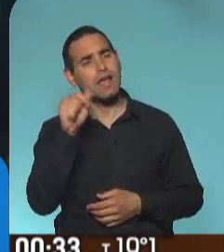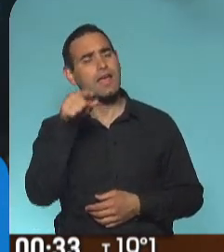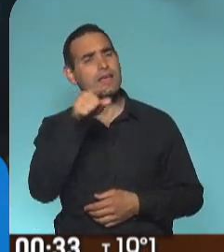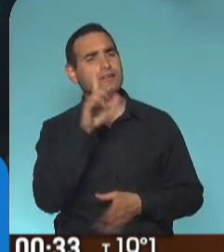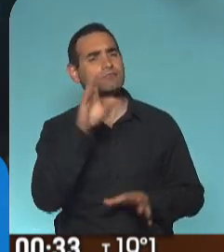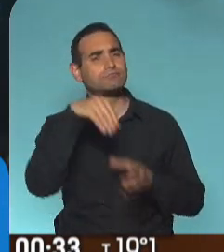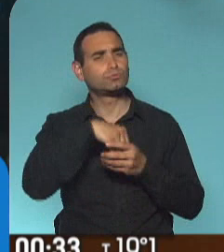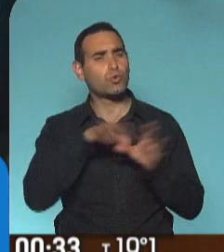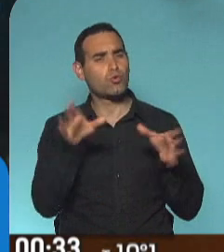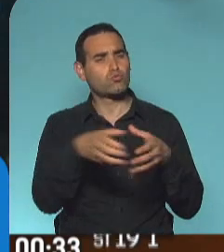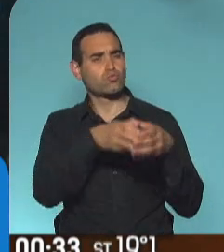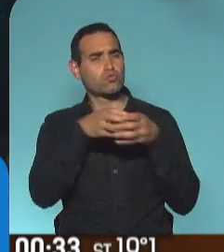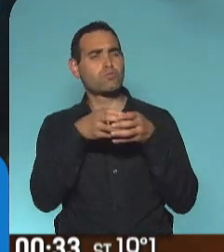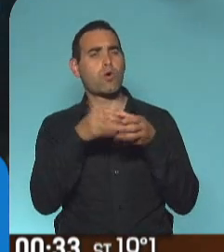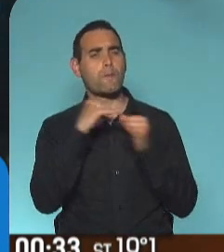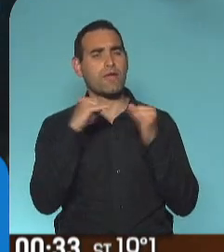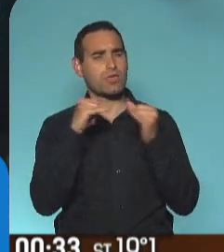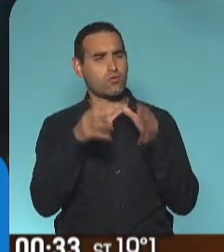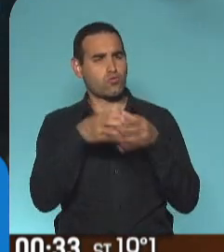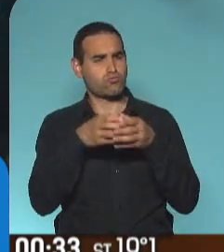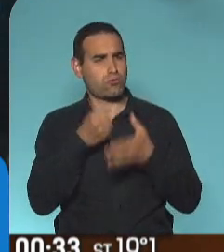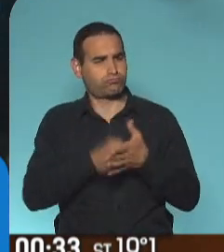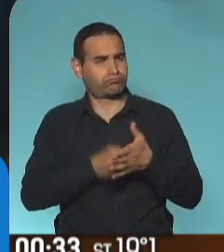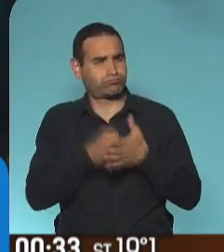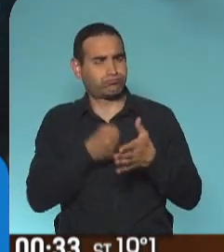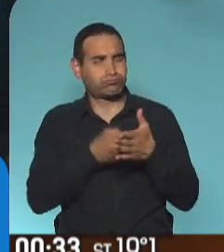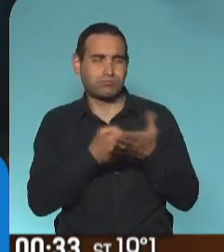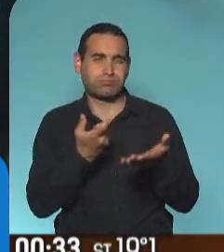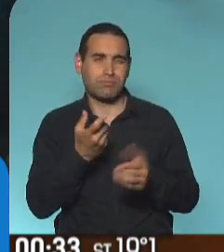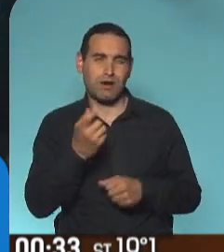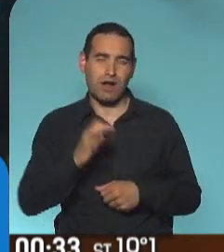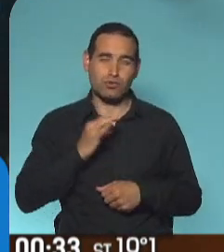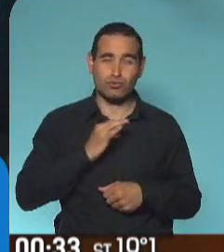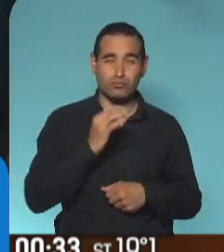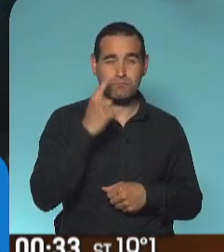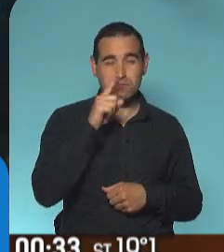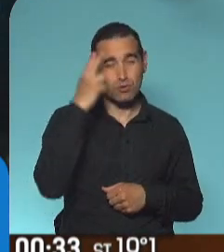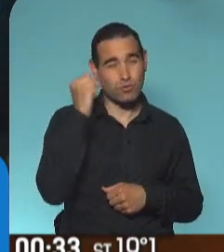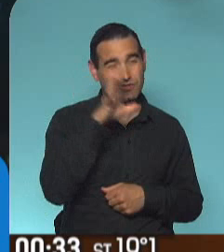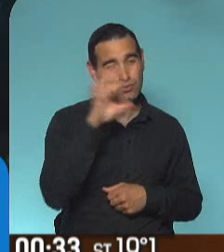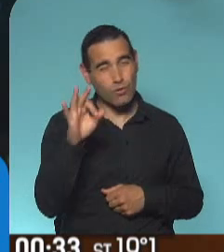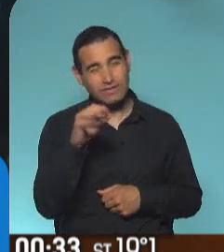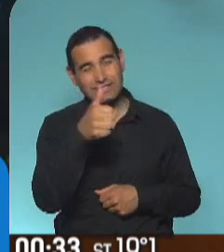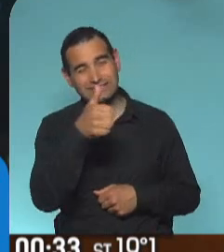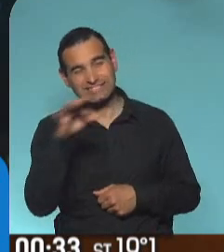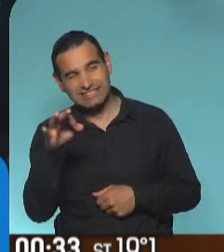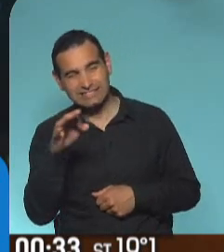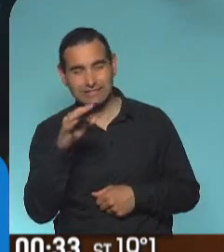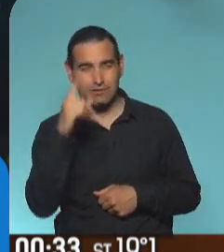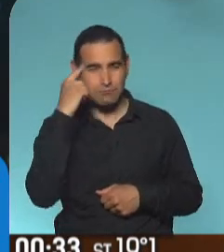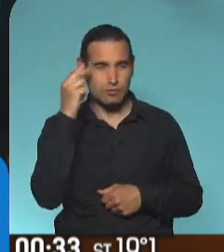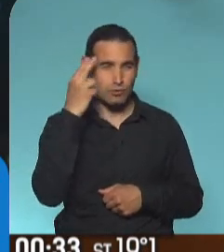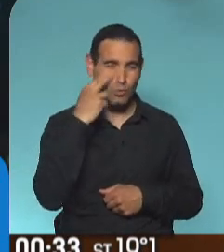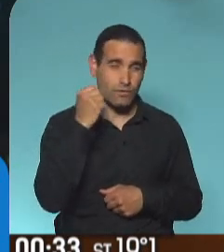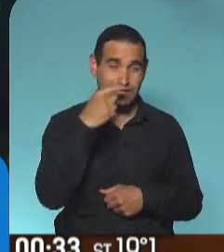esa burguesía, de esa clase media pujante de la década del 50, de la década del 60, 70, Sí. hasta